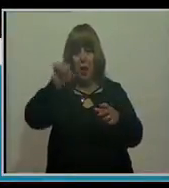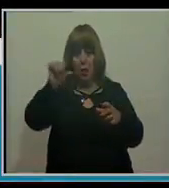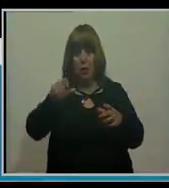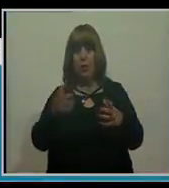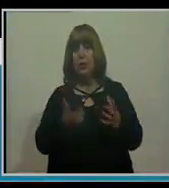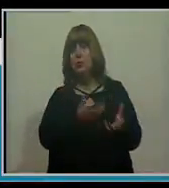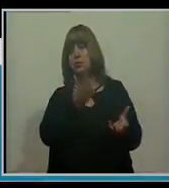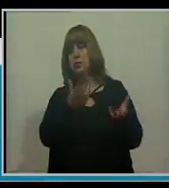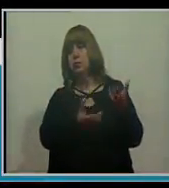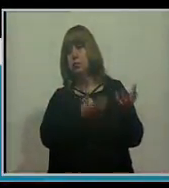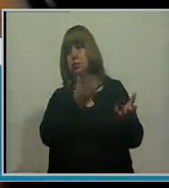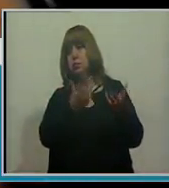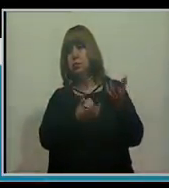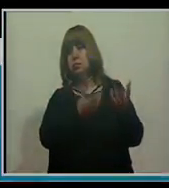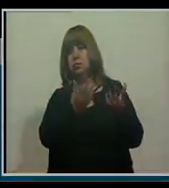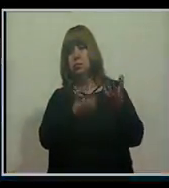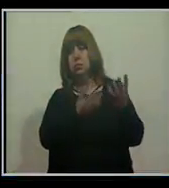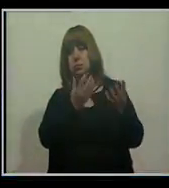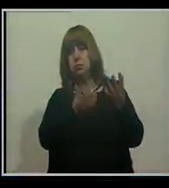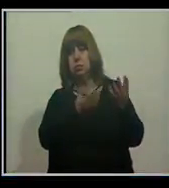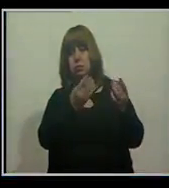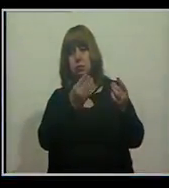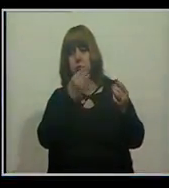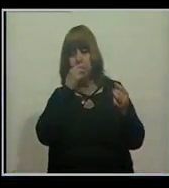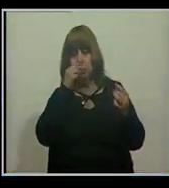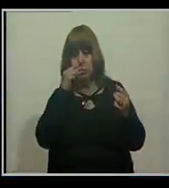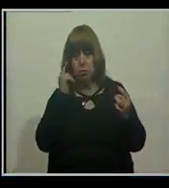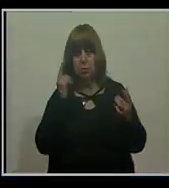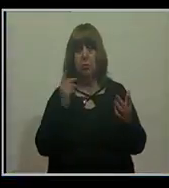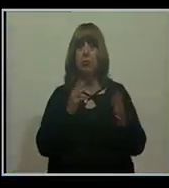de forma incompleta.